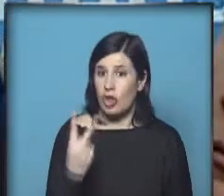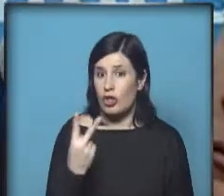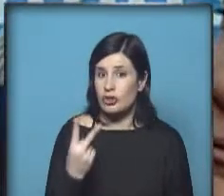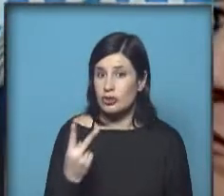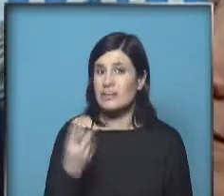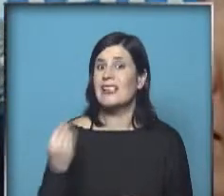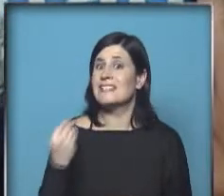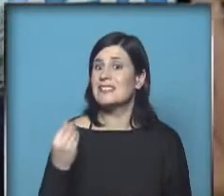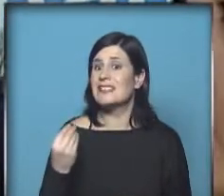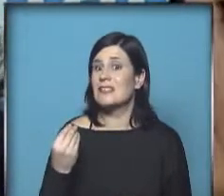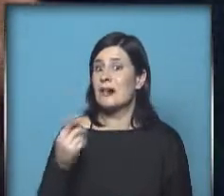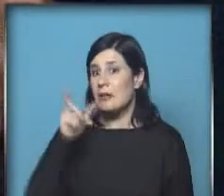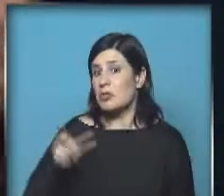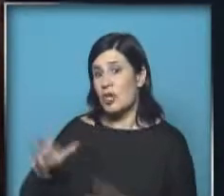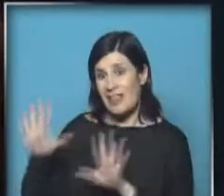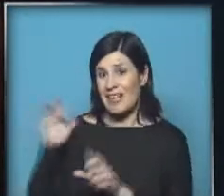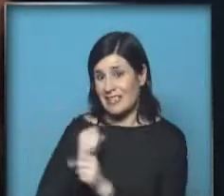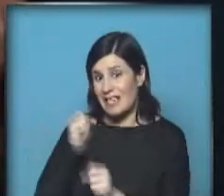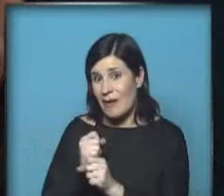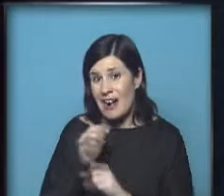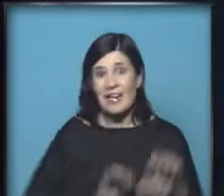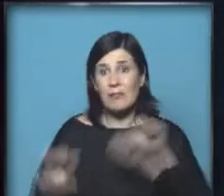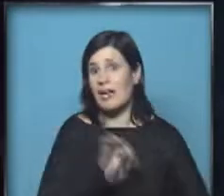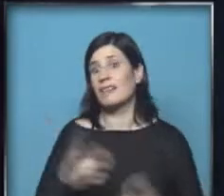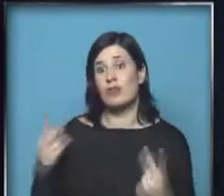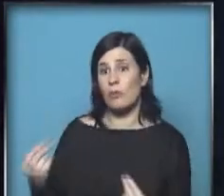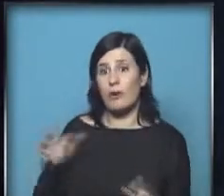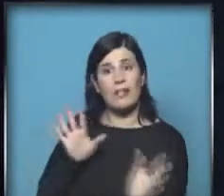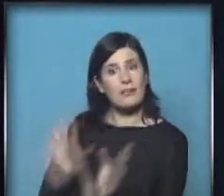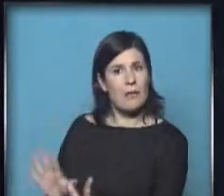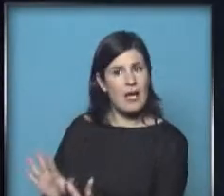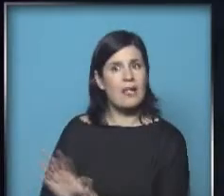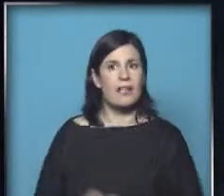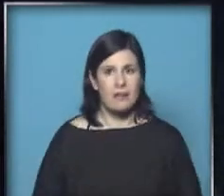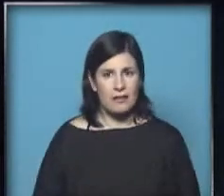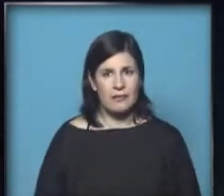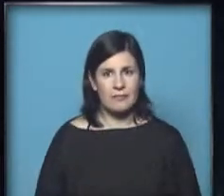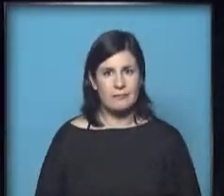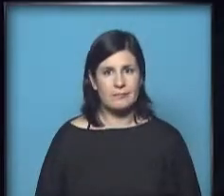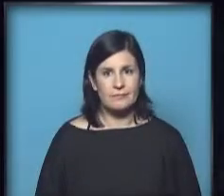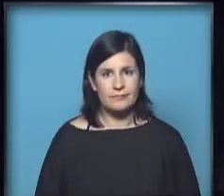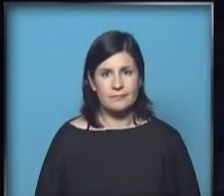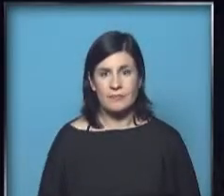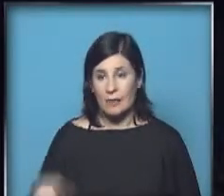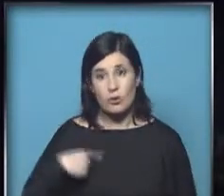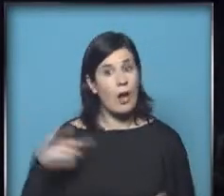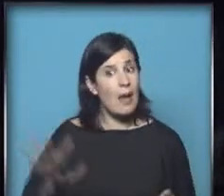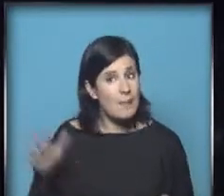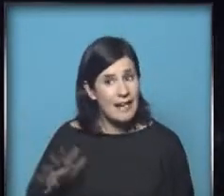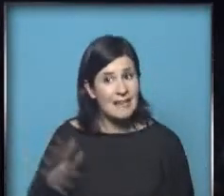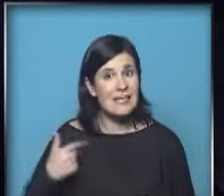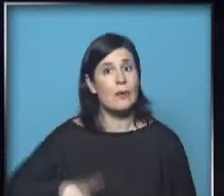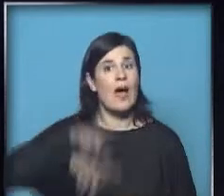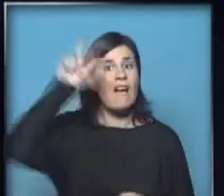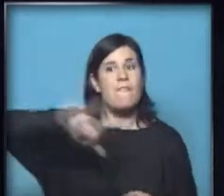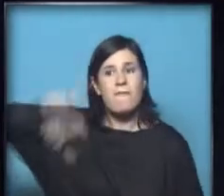estos diez trabajadores puedan cumplir con sus compromisos amenazándolos con que iban a graficar las